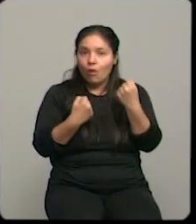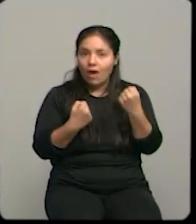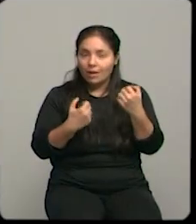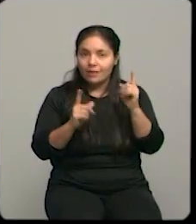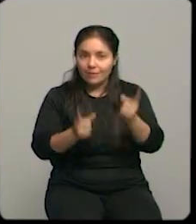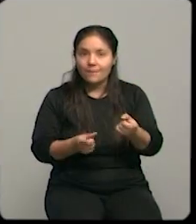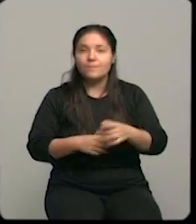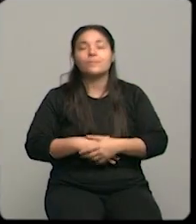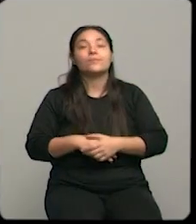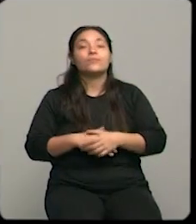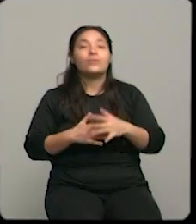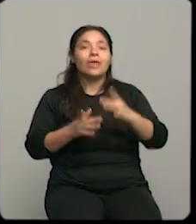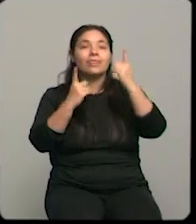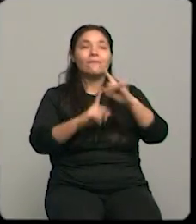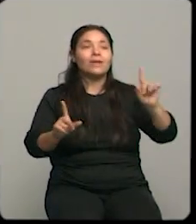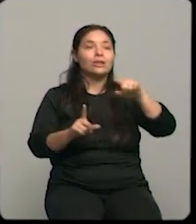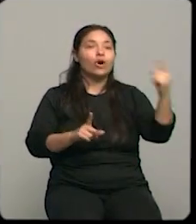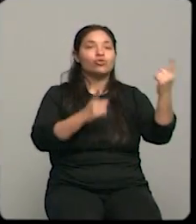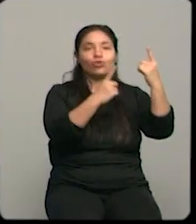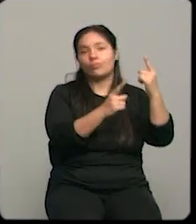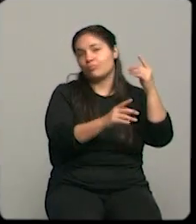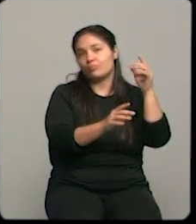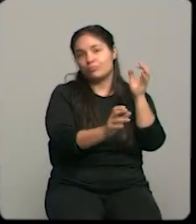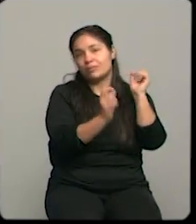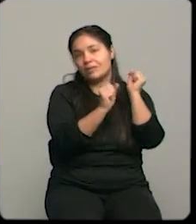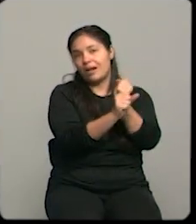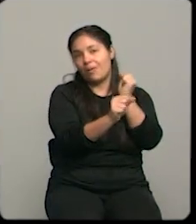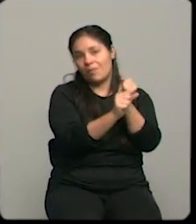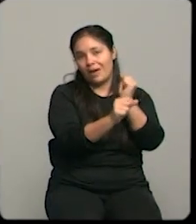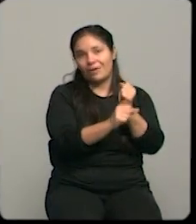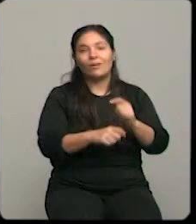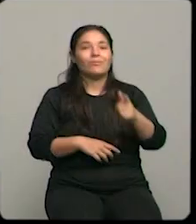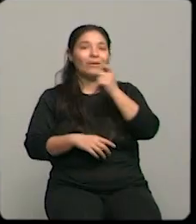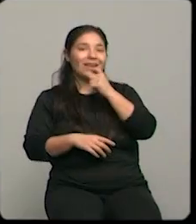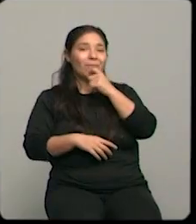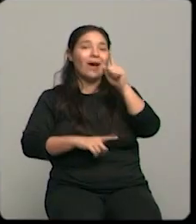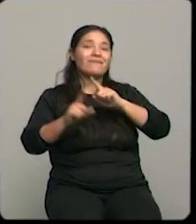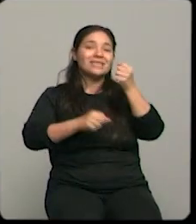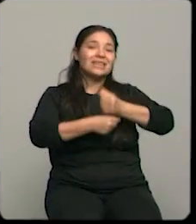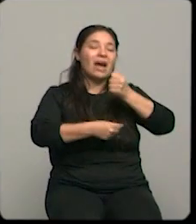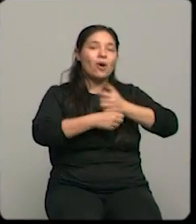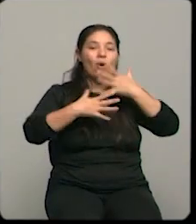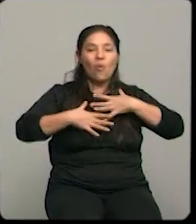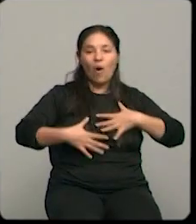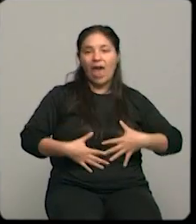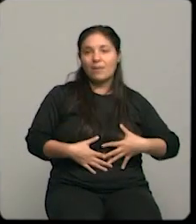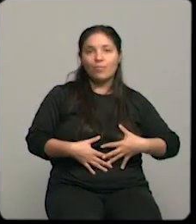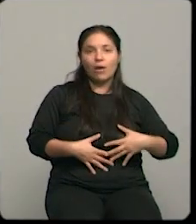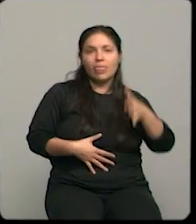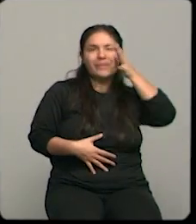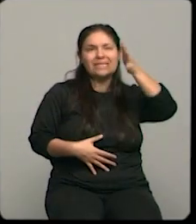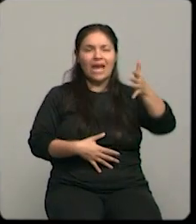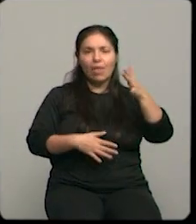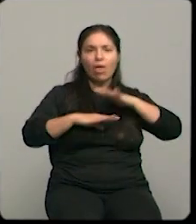en esto por ahí difiere de otras profesiones, que a lo mejor el físico lo pones de una manera más pasiva. ¿No? Que no es lo primordial. No es lo